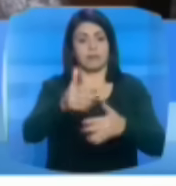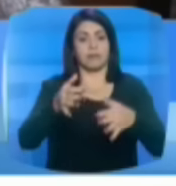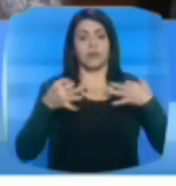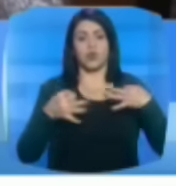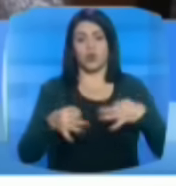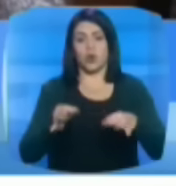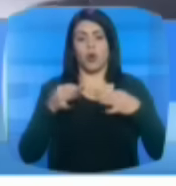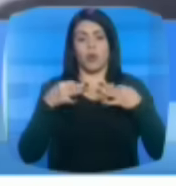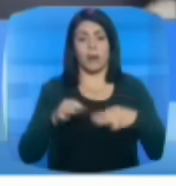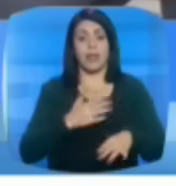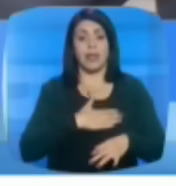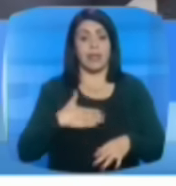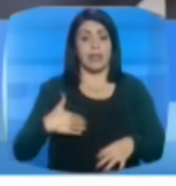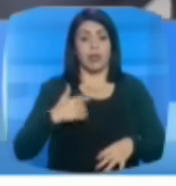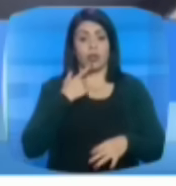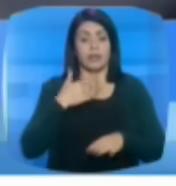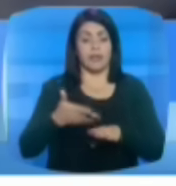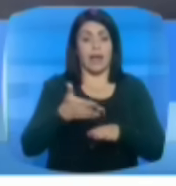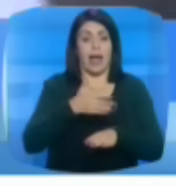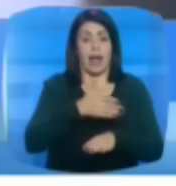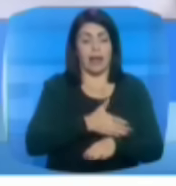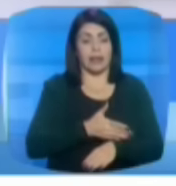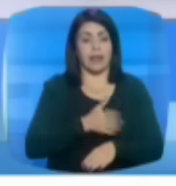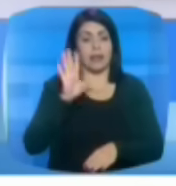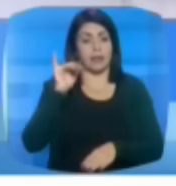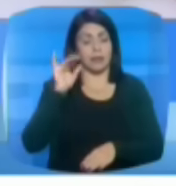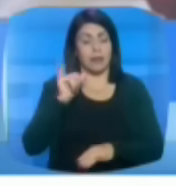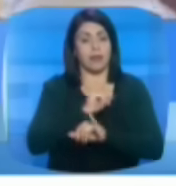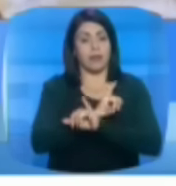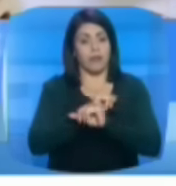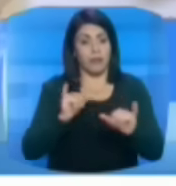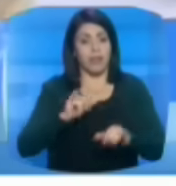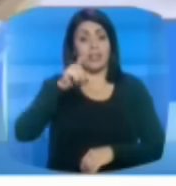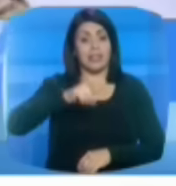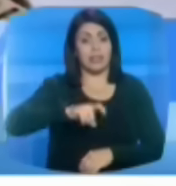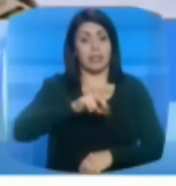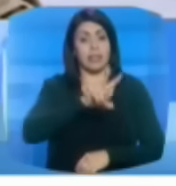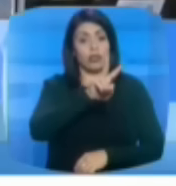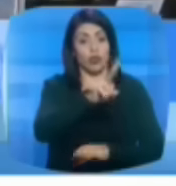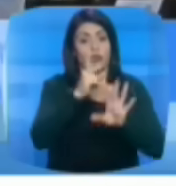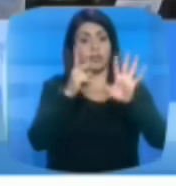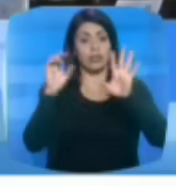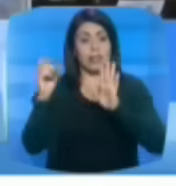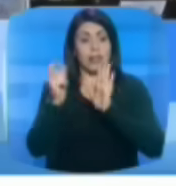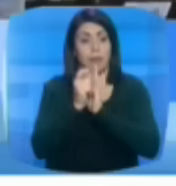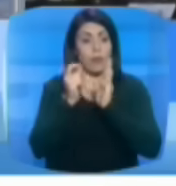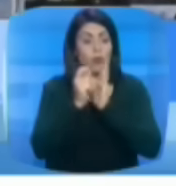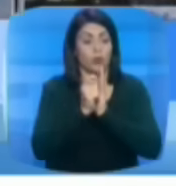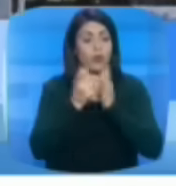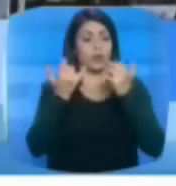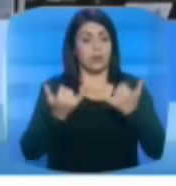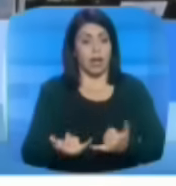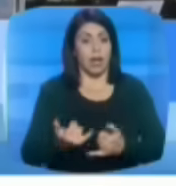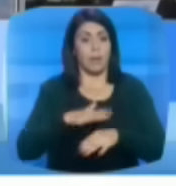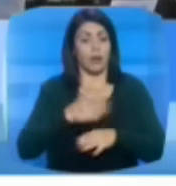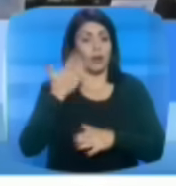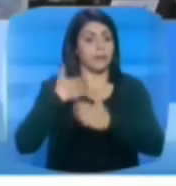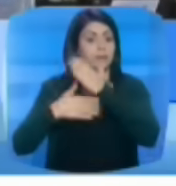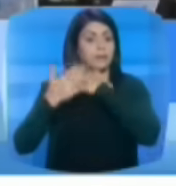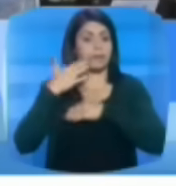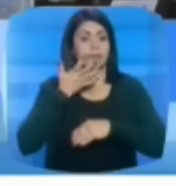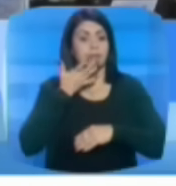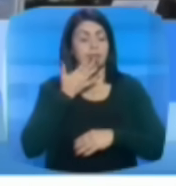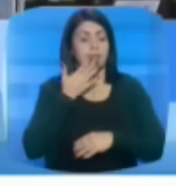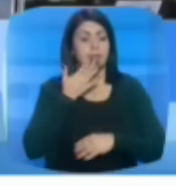total normalidad. Quiero reiterar antes de despedirme que se necesitan los 270 puntos del colegio electoral, ya que en elecciones pasadas, por